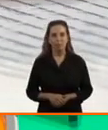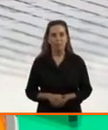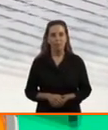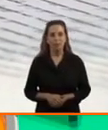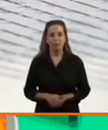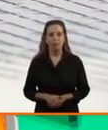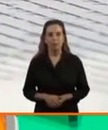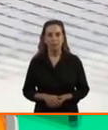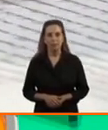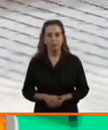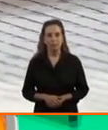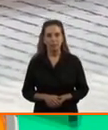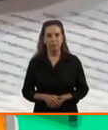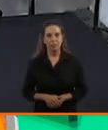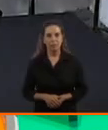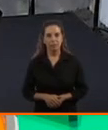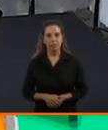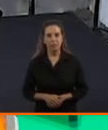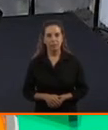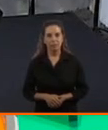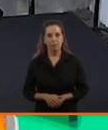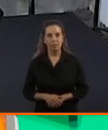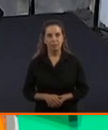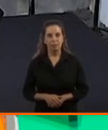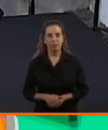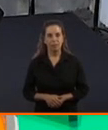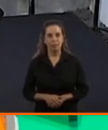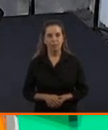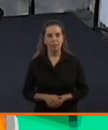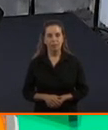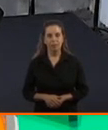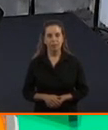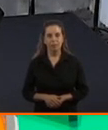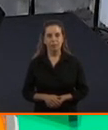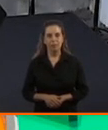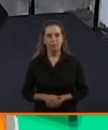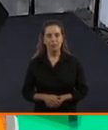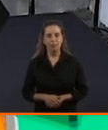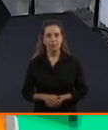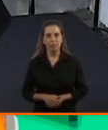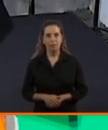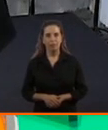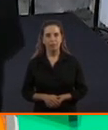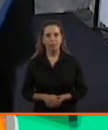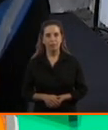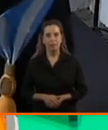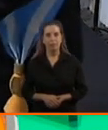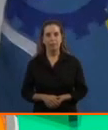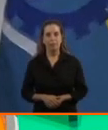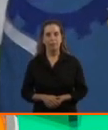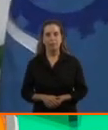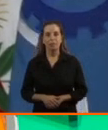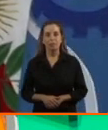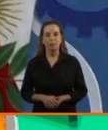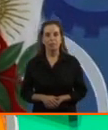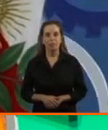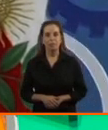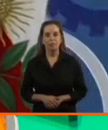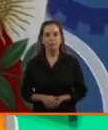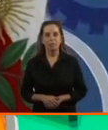tienen constituciones basadas en las cuales se re el respeto a la propiedad privada. O sea que no es que está trayendo una novedad específica,